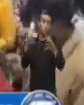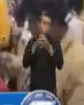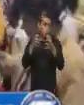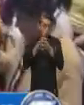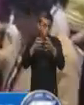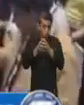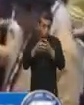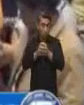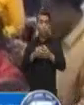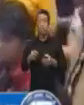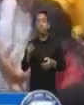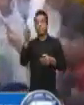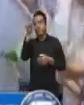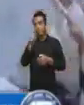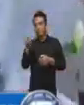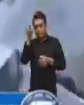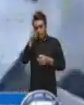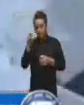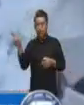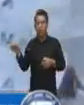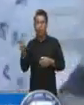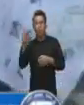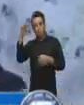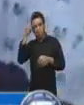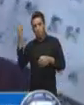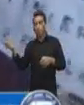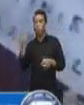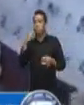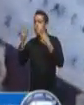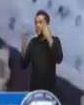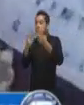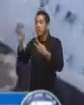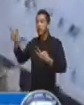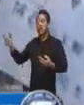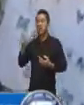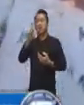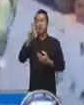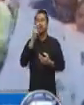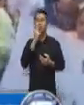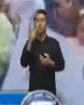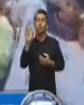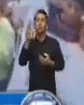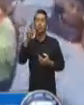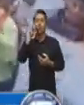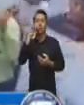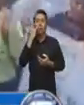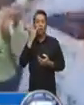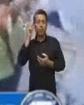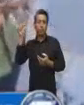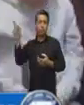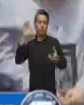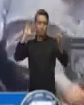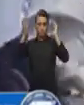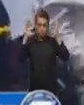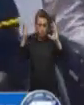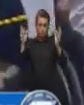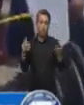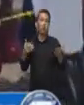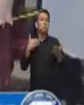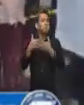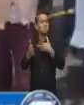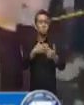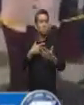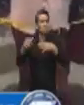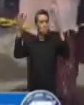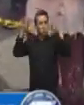de Chortí en el departamento de Chiquimula, donde fue recibido por los pobladores a pesar de las condiciones climáticas. El